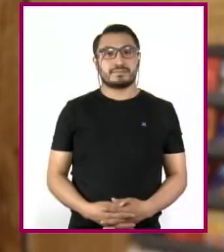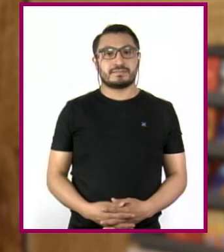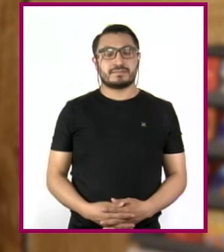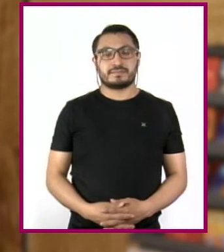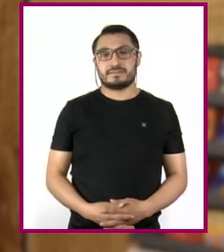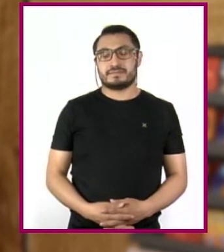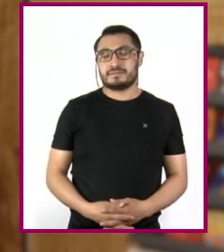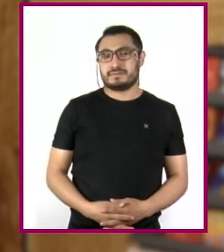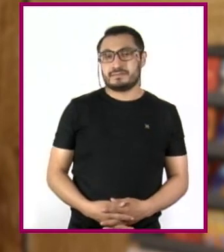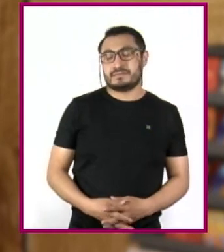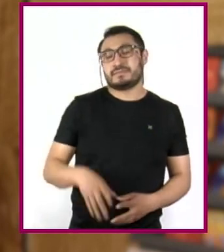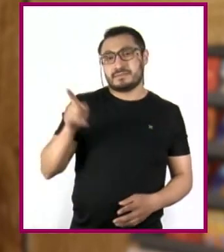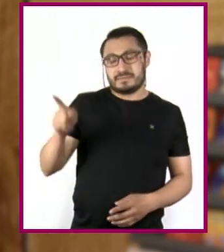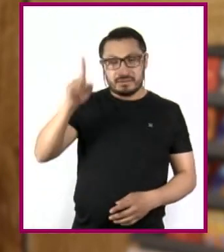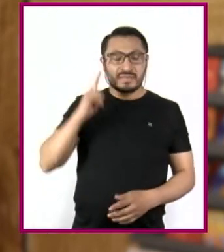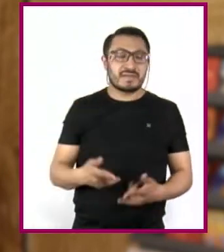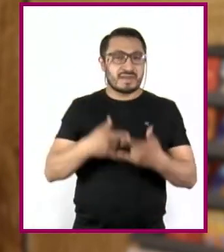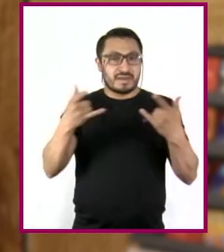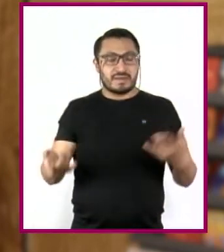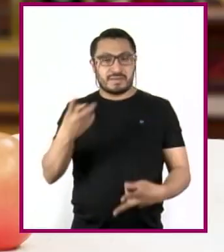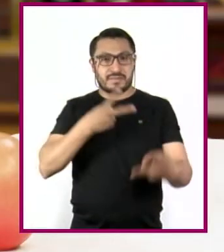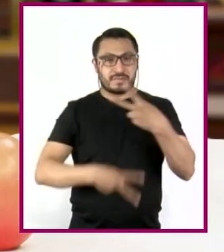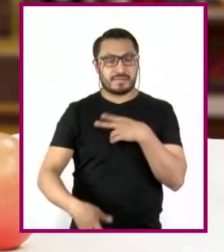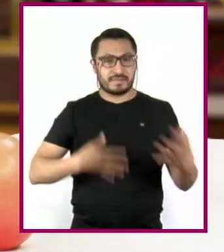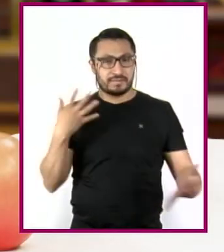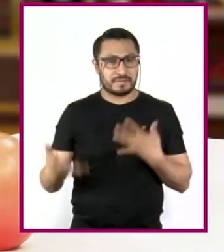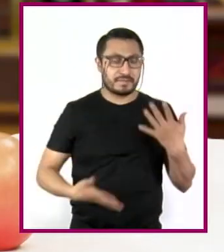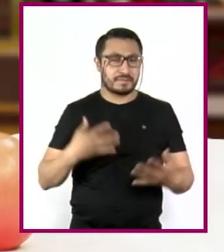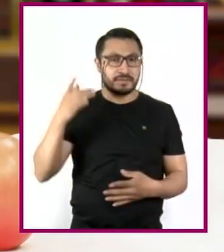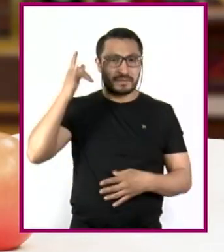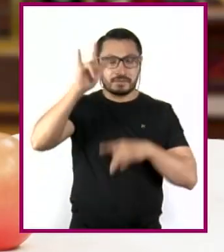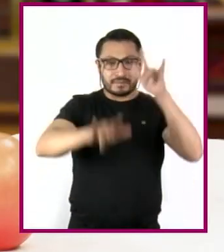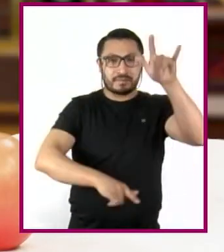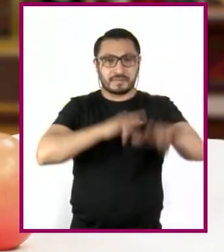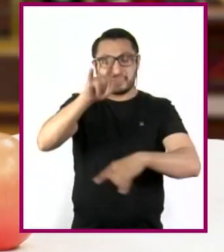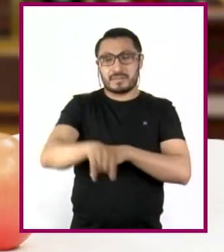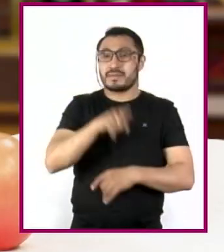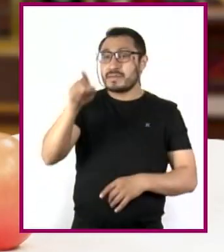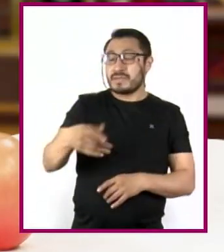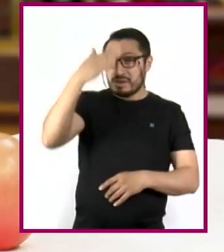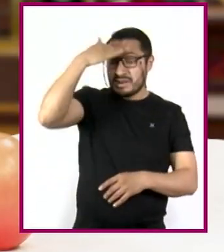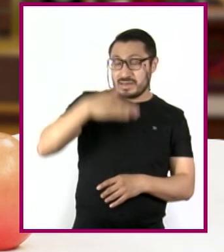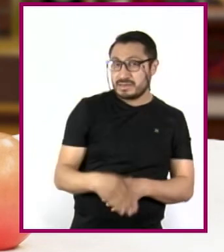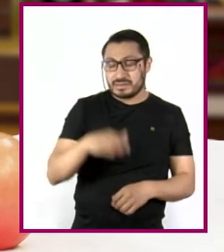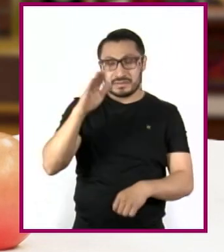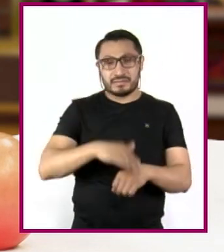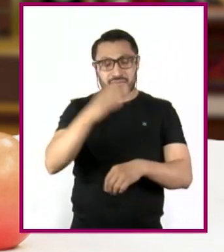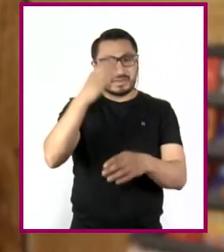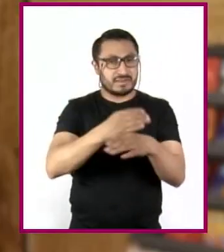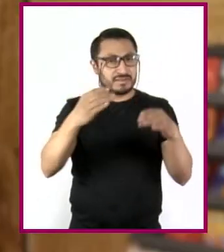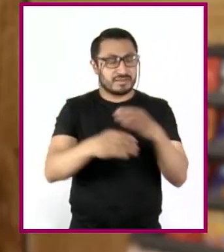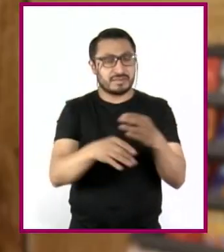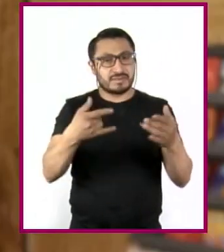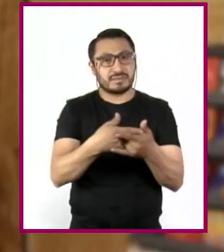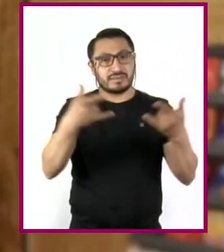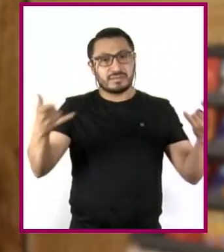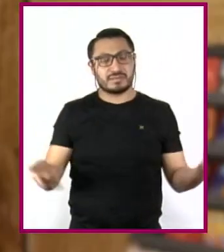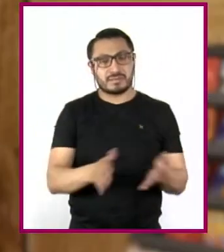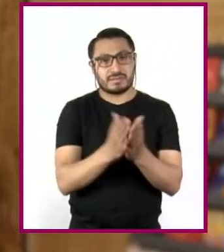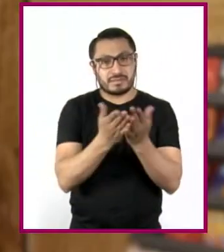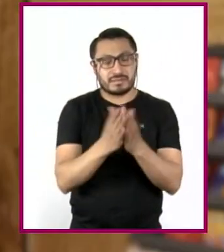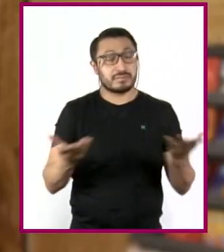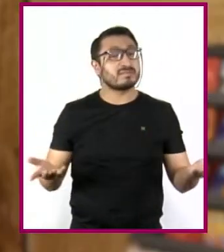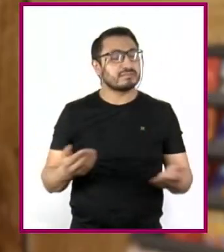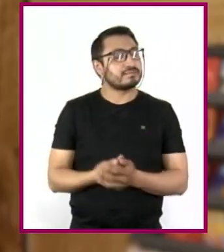de una historiadora que vino a divertirse al carnaval. ¿Y por qué sabe más cosas de lo que se dice en los libros de historia?